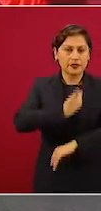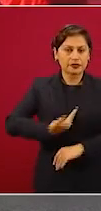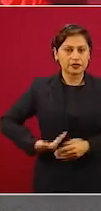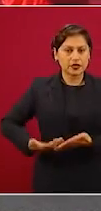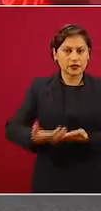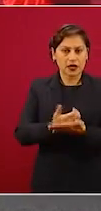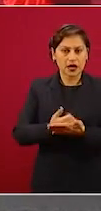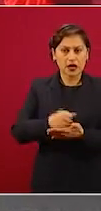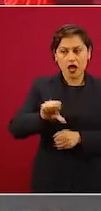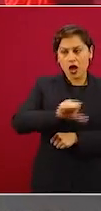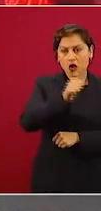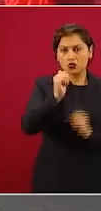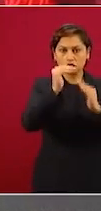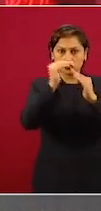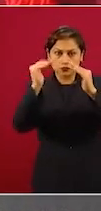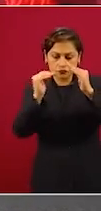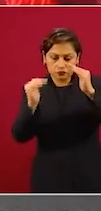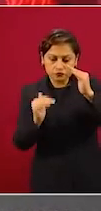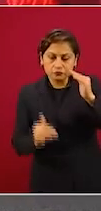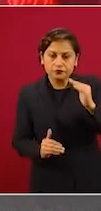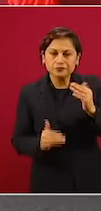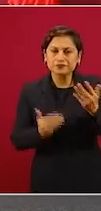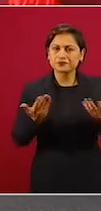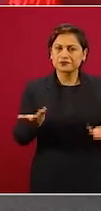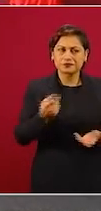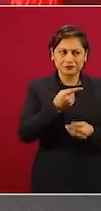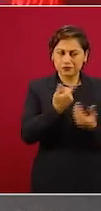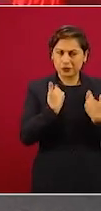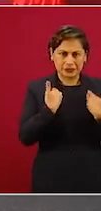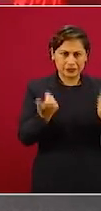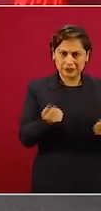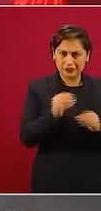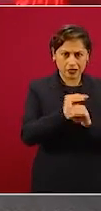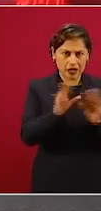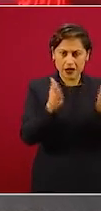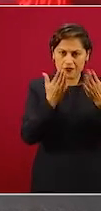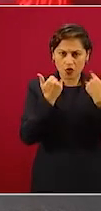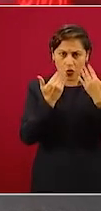de y hacerlo más claro